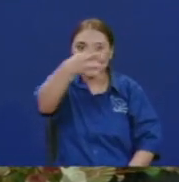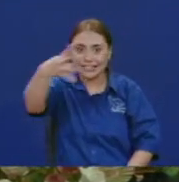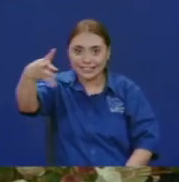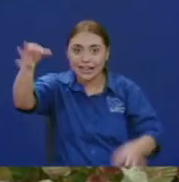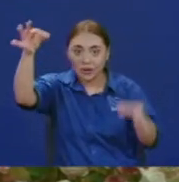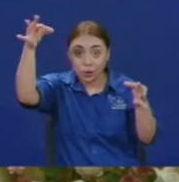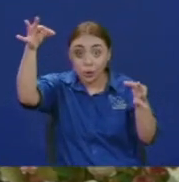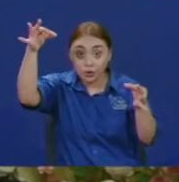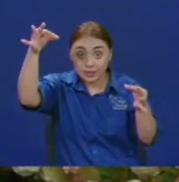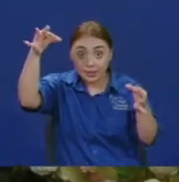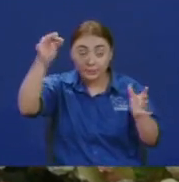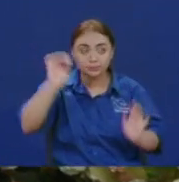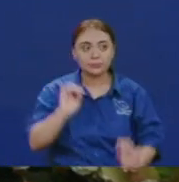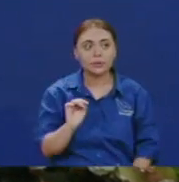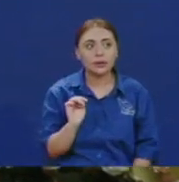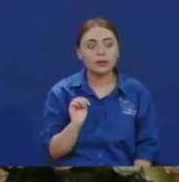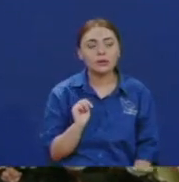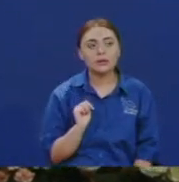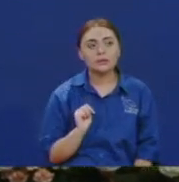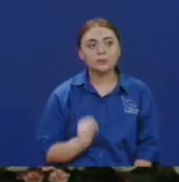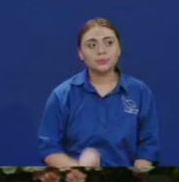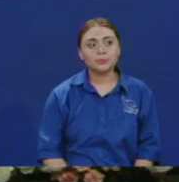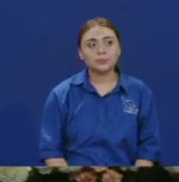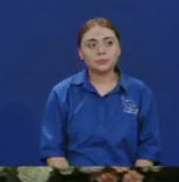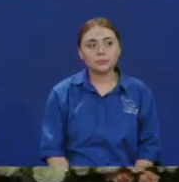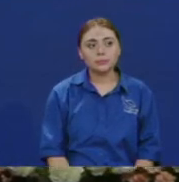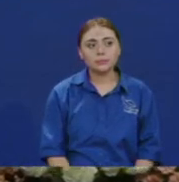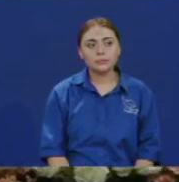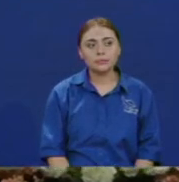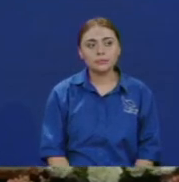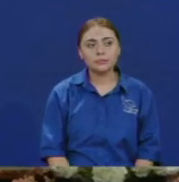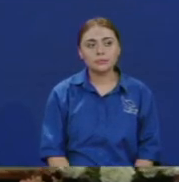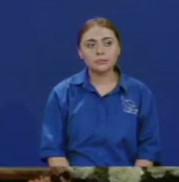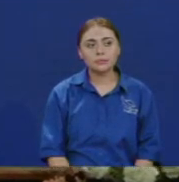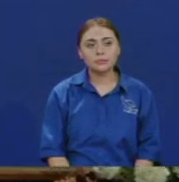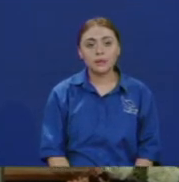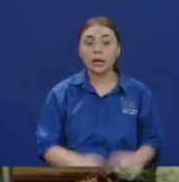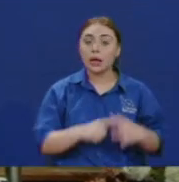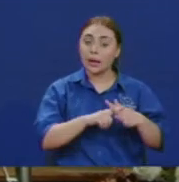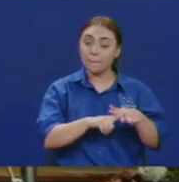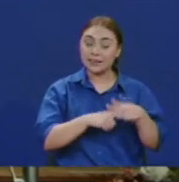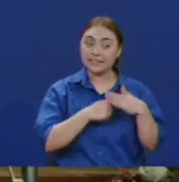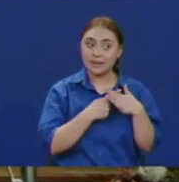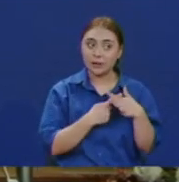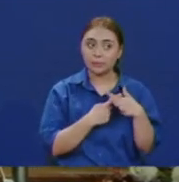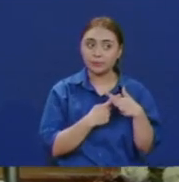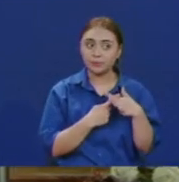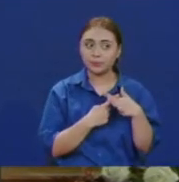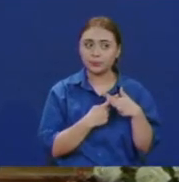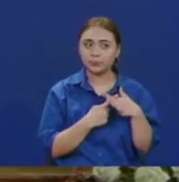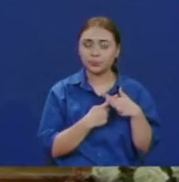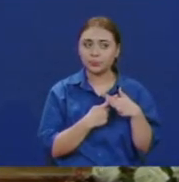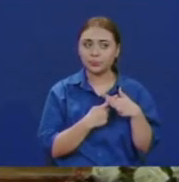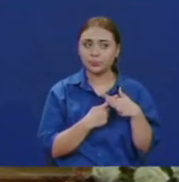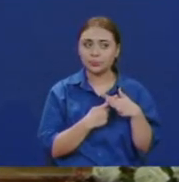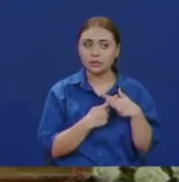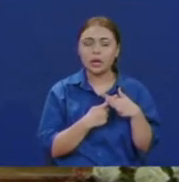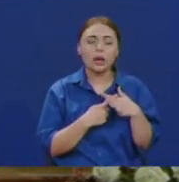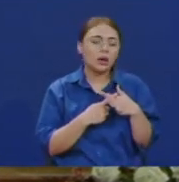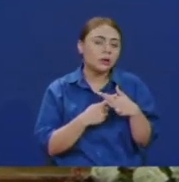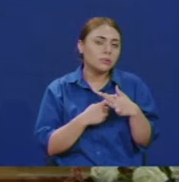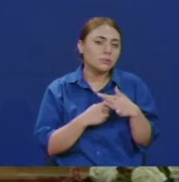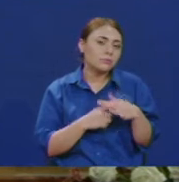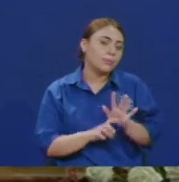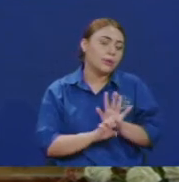impresionante, ¿va? Porque el calendario de las culturas rigen a partir de algunos principios que podría ser cosecha,